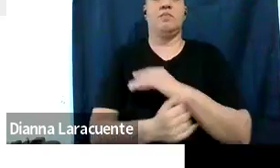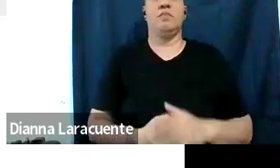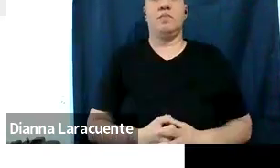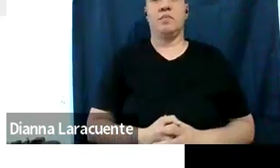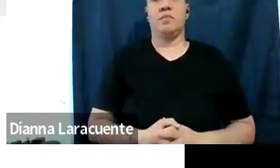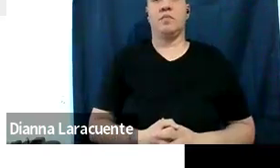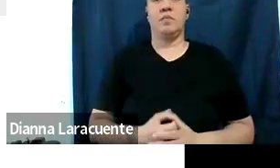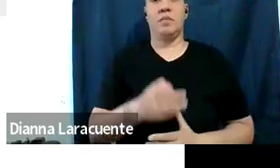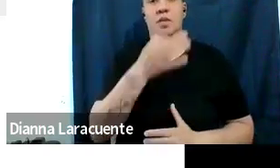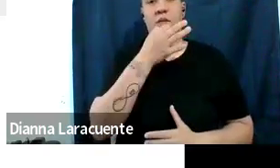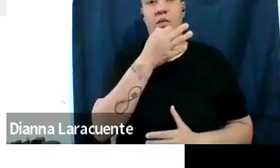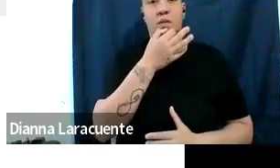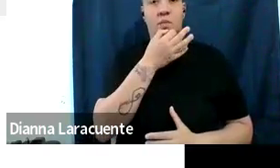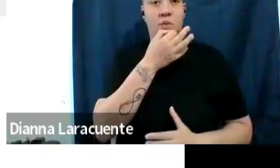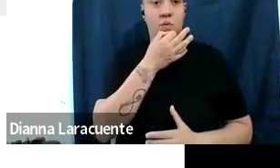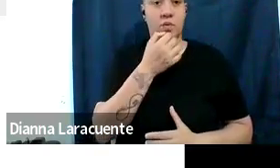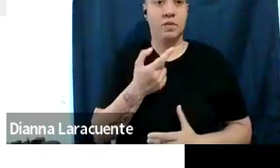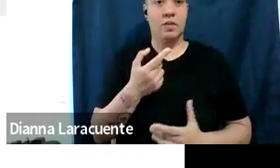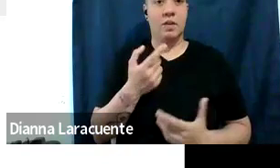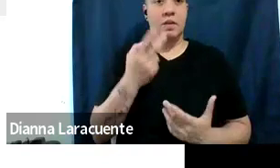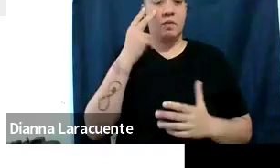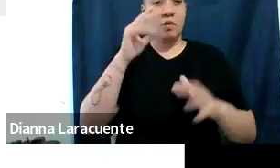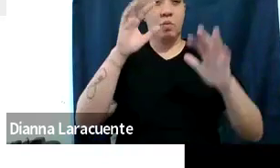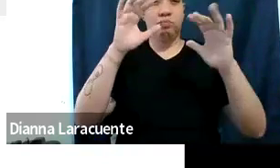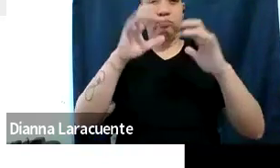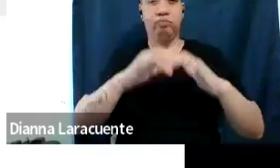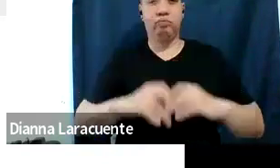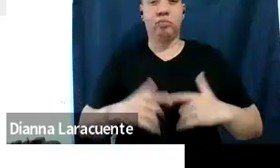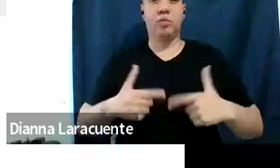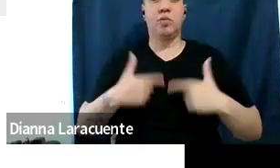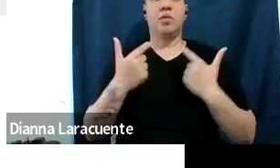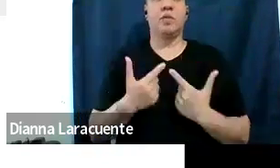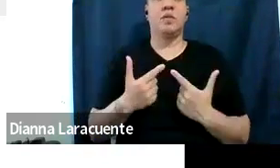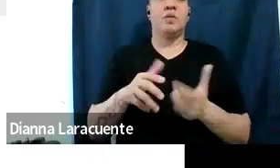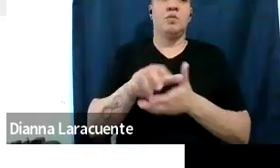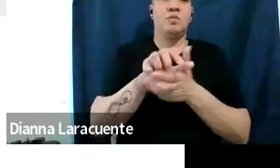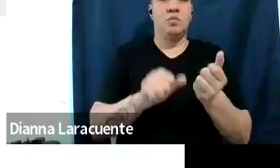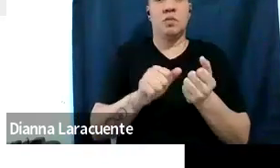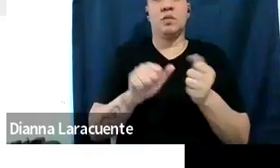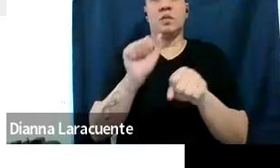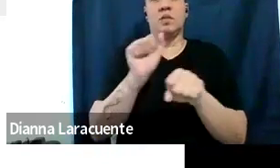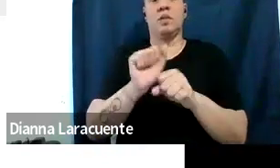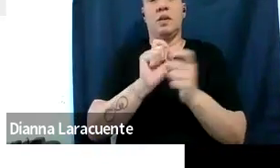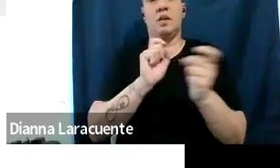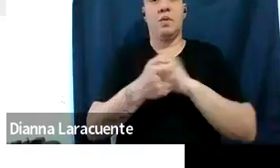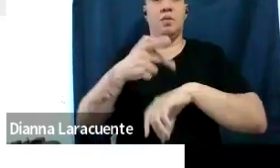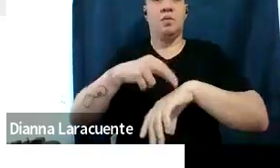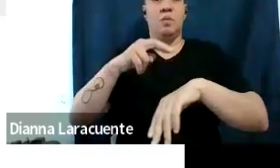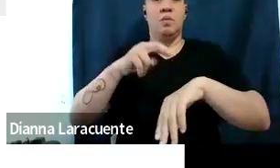pronto, fíjense lo que dice, vio derrumbarse su vida, vio destruida de súbito su labor al cambiar Puerto Rico de